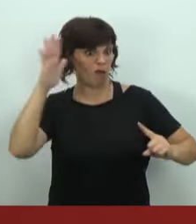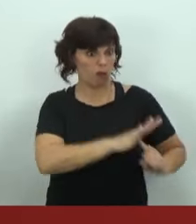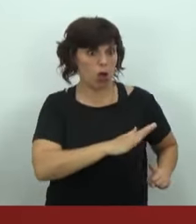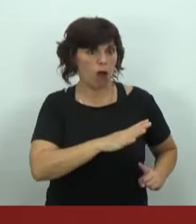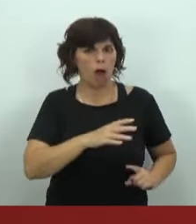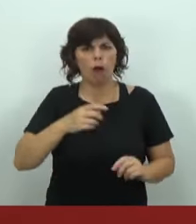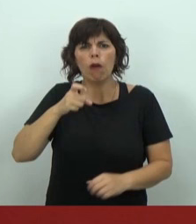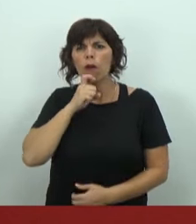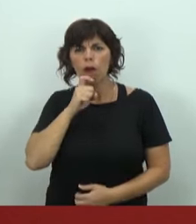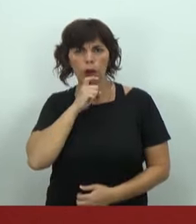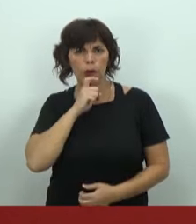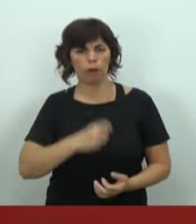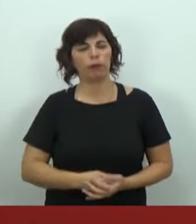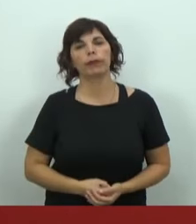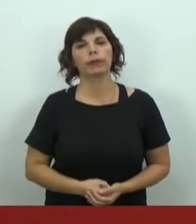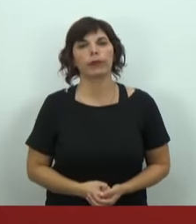Primero,